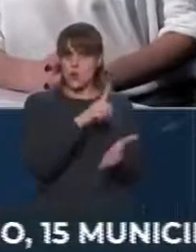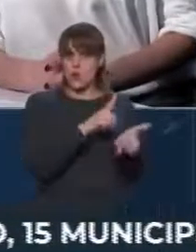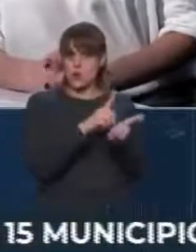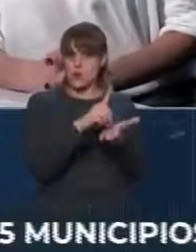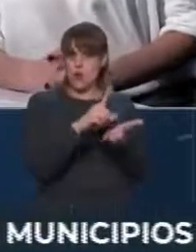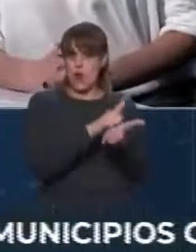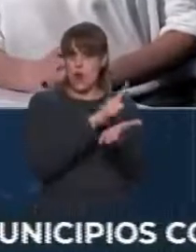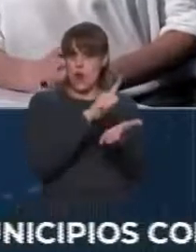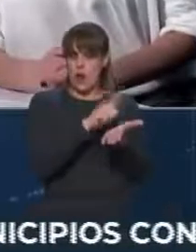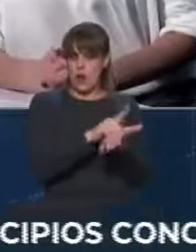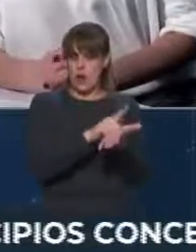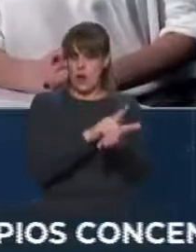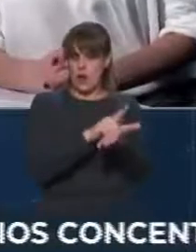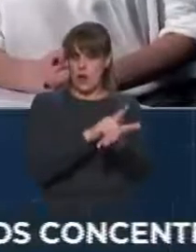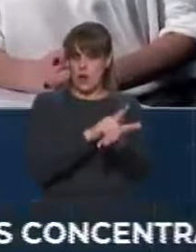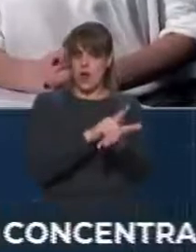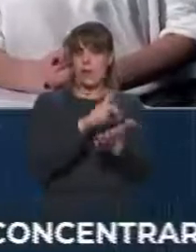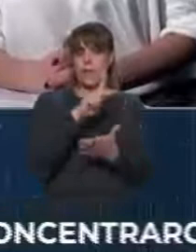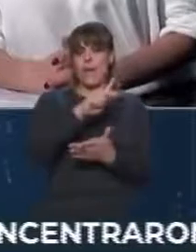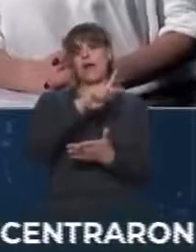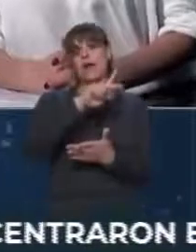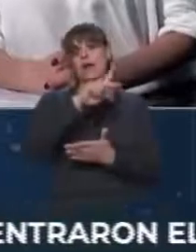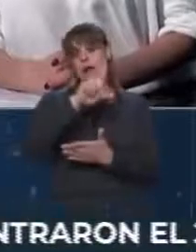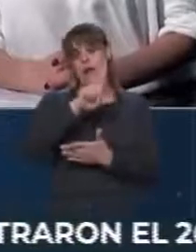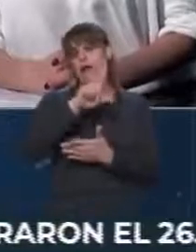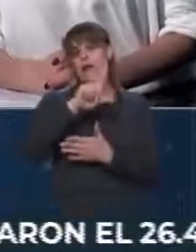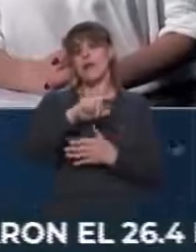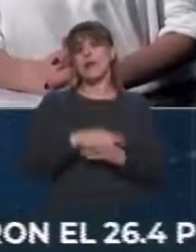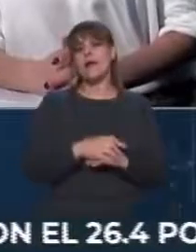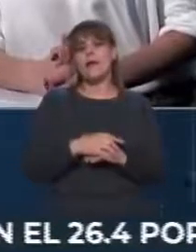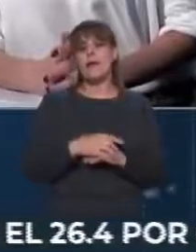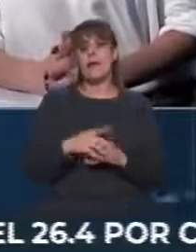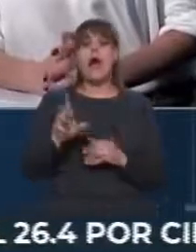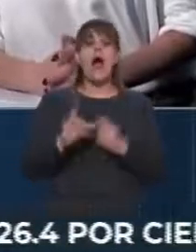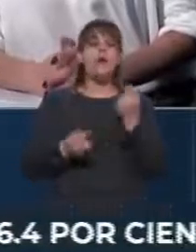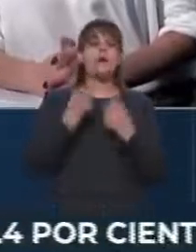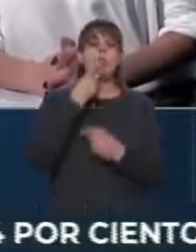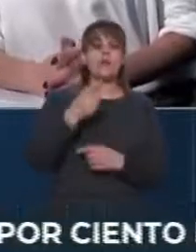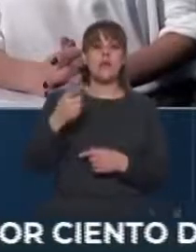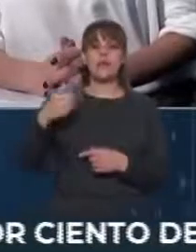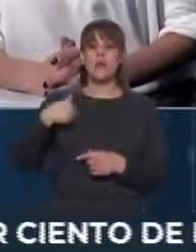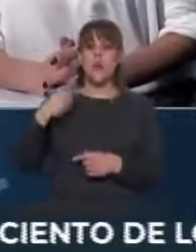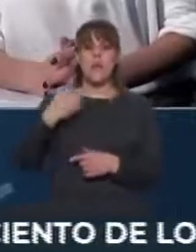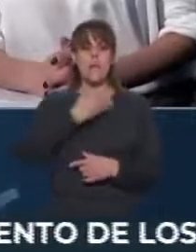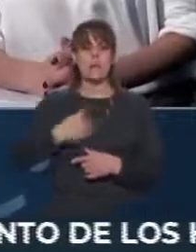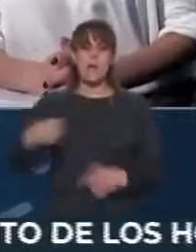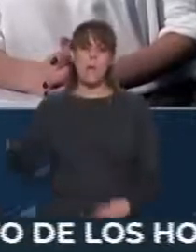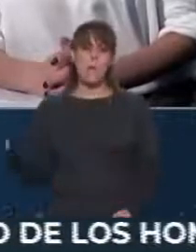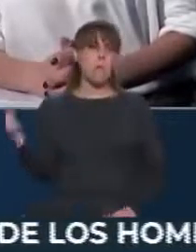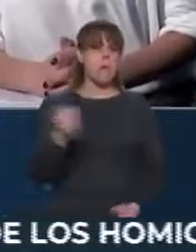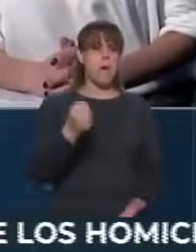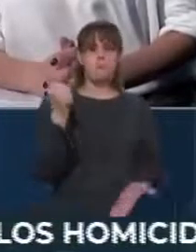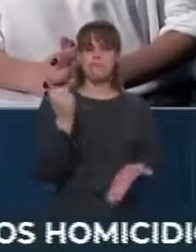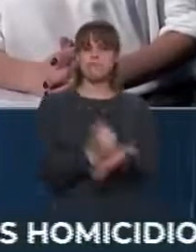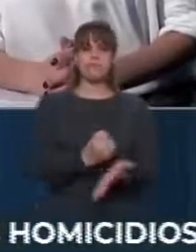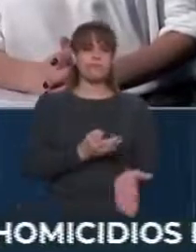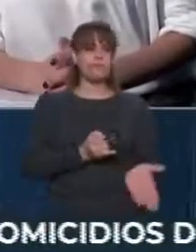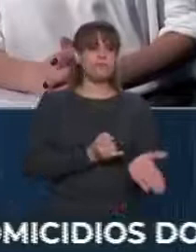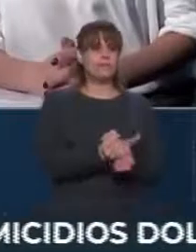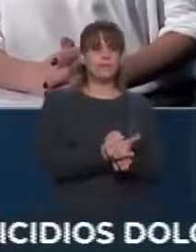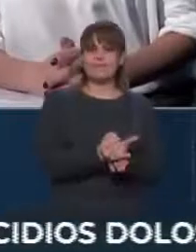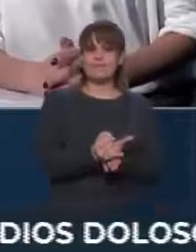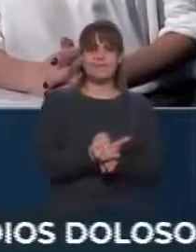muchos comentarios de que es un golpe de Estado, de que está haciendo una decisión autoritaria, y me parece que está haciendo un intento